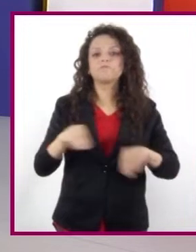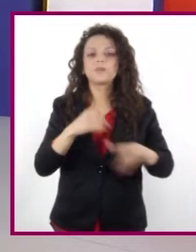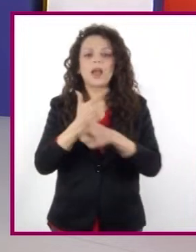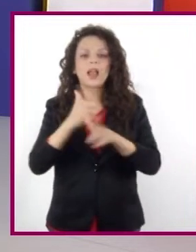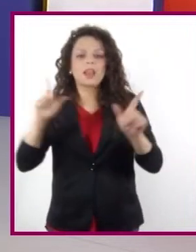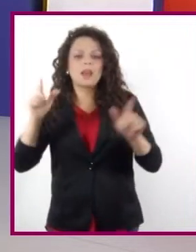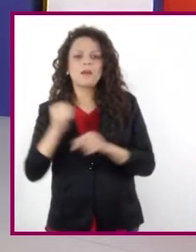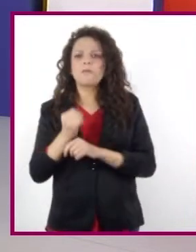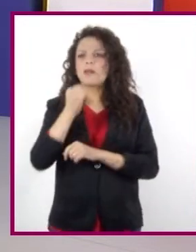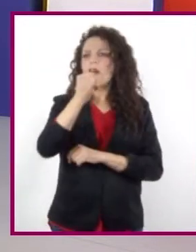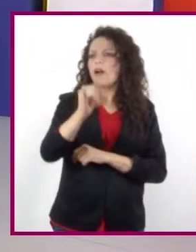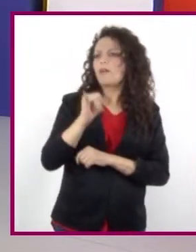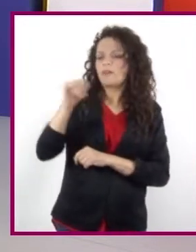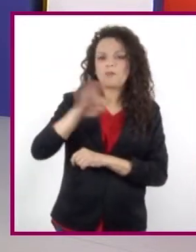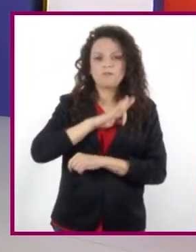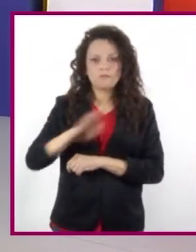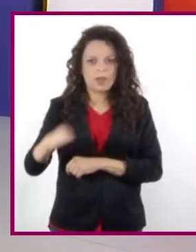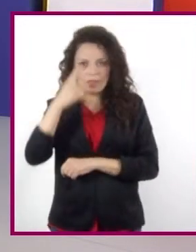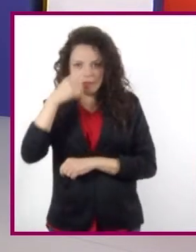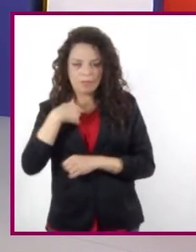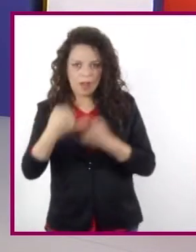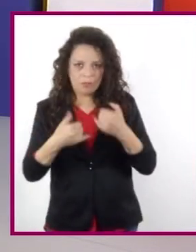lejos de mi pantalla.